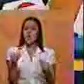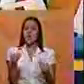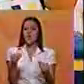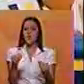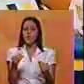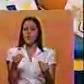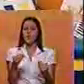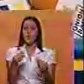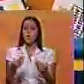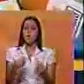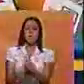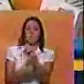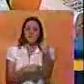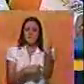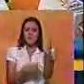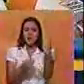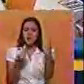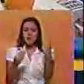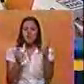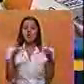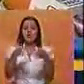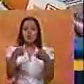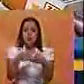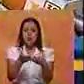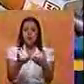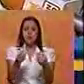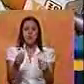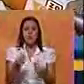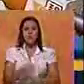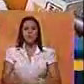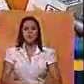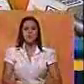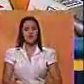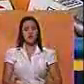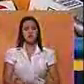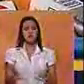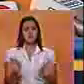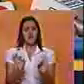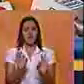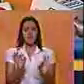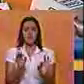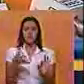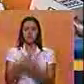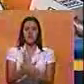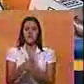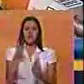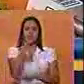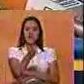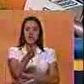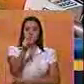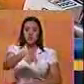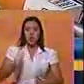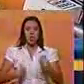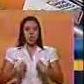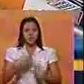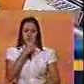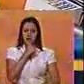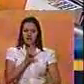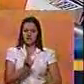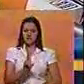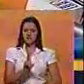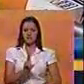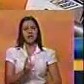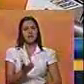ser la principal preocupación que mostraron en esta reunión los medios de comunicación? No, ninguna. En relación a las sanciones, ninguna. La preocupación